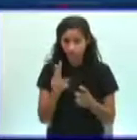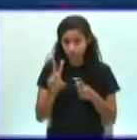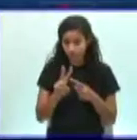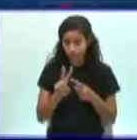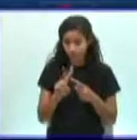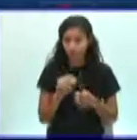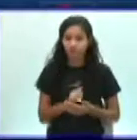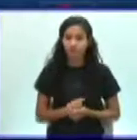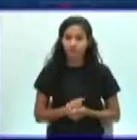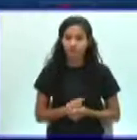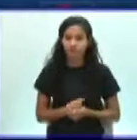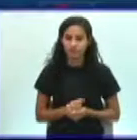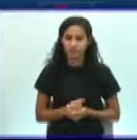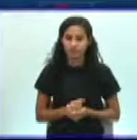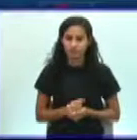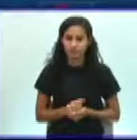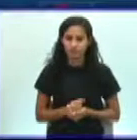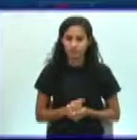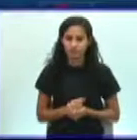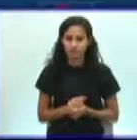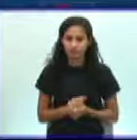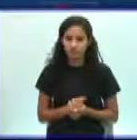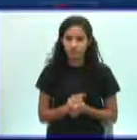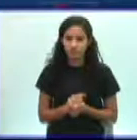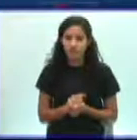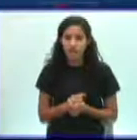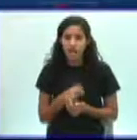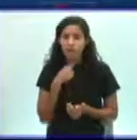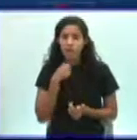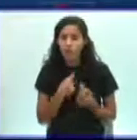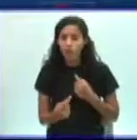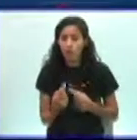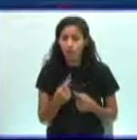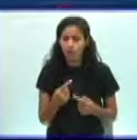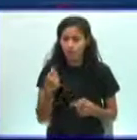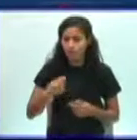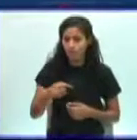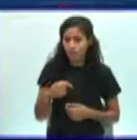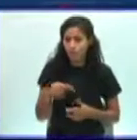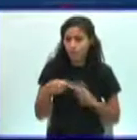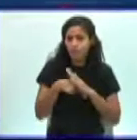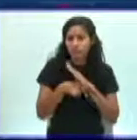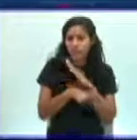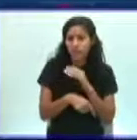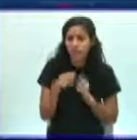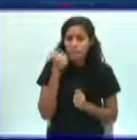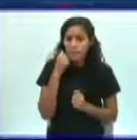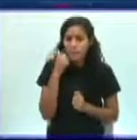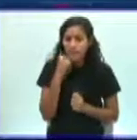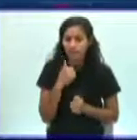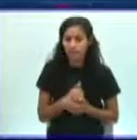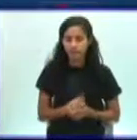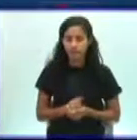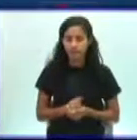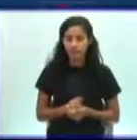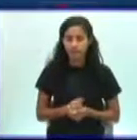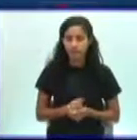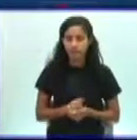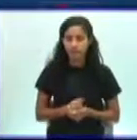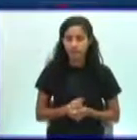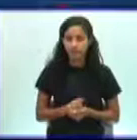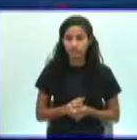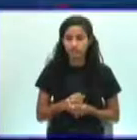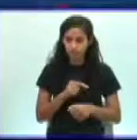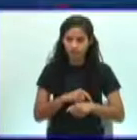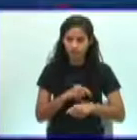de las emisiones televisivas. ¿En qué contenido debemos trabajar más? Les